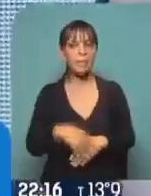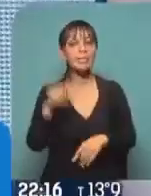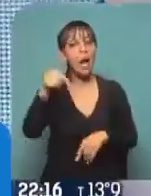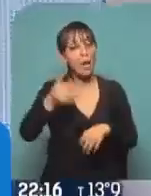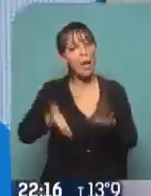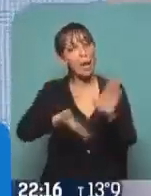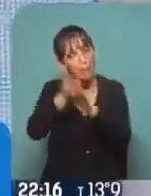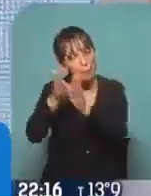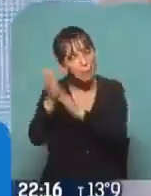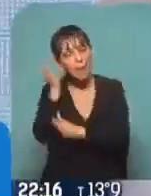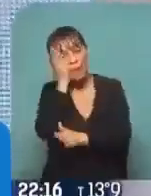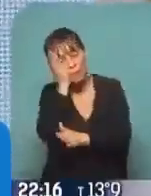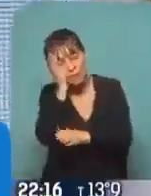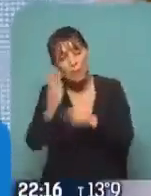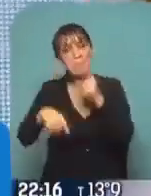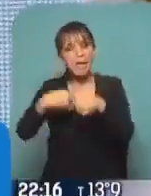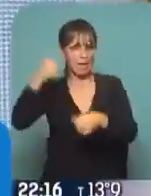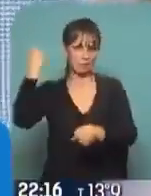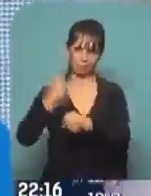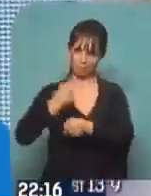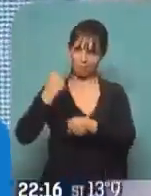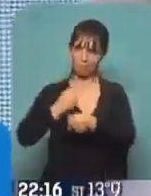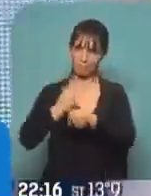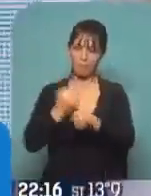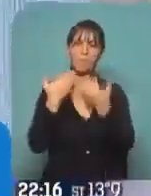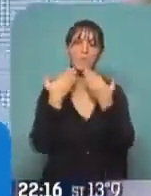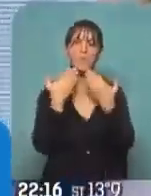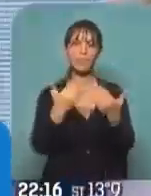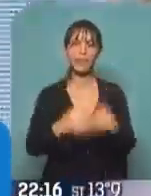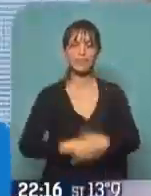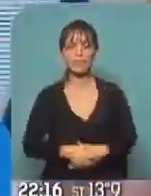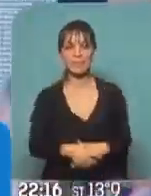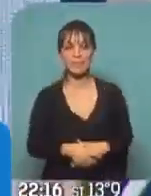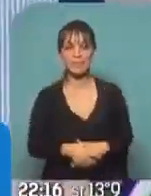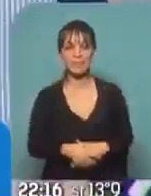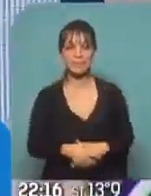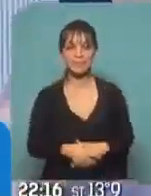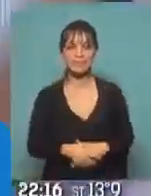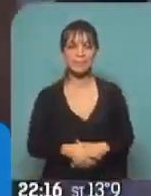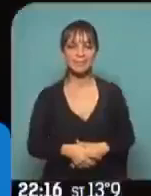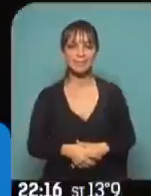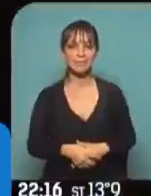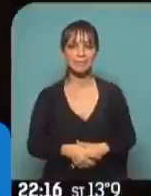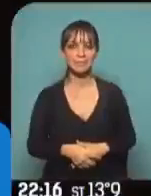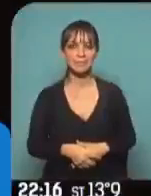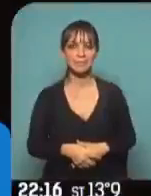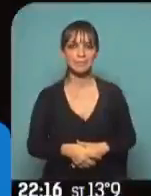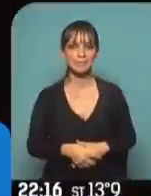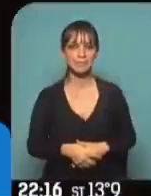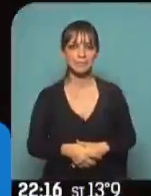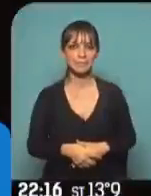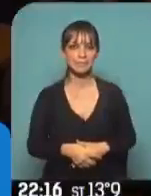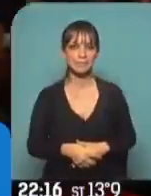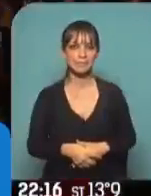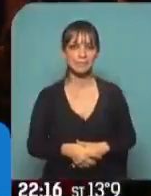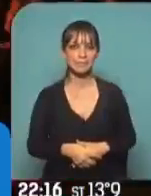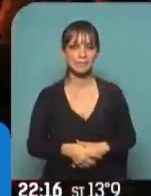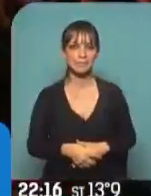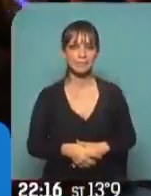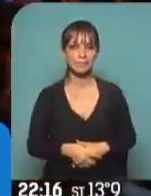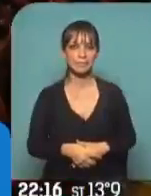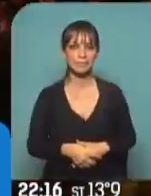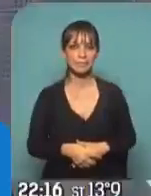dormir y a empezar a trabajar de mañana a mañana. Muchas gracias. Muchas gracias.